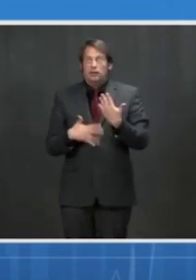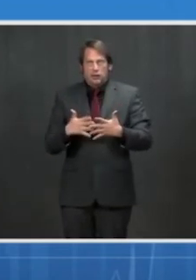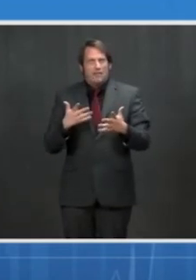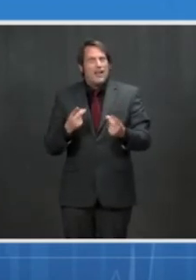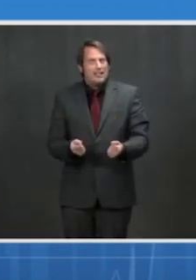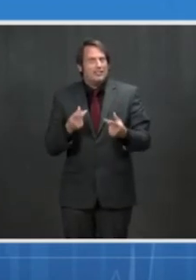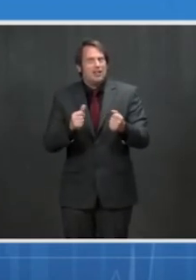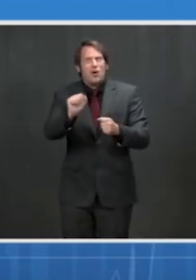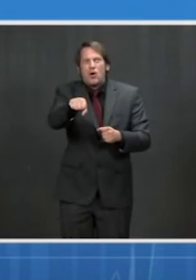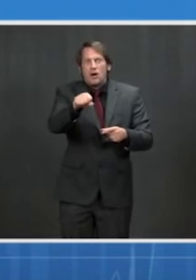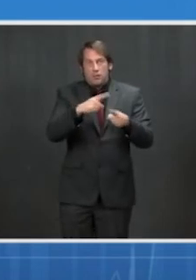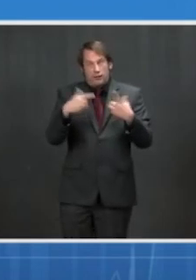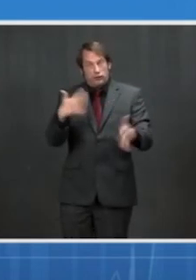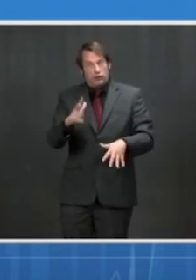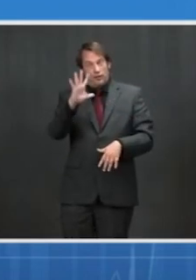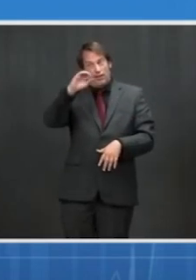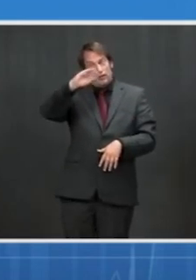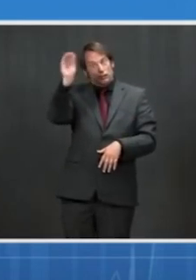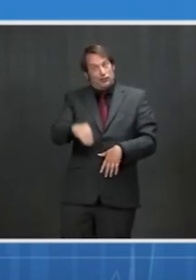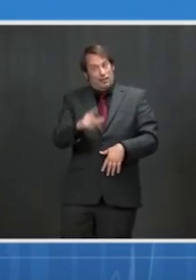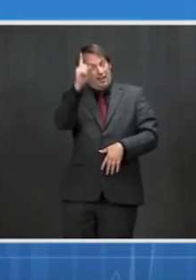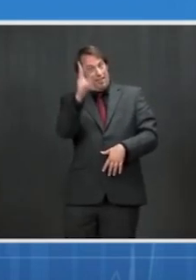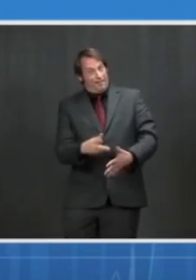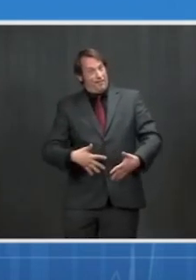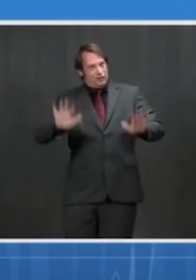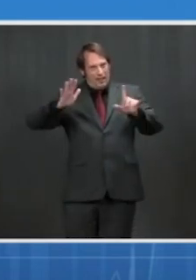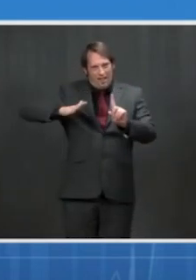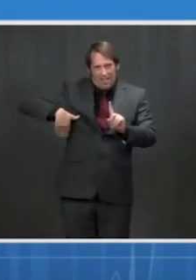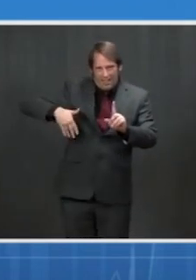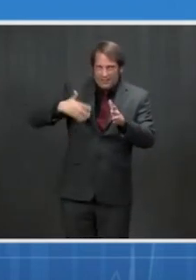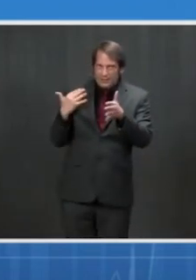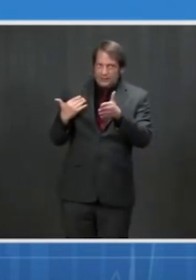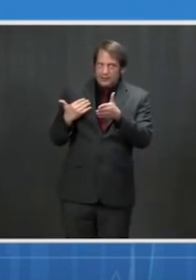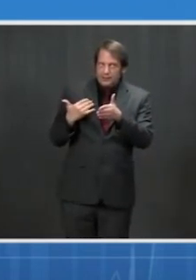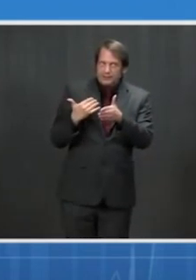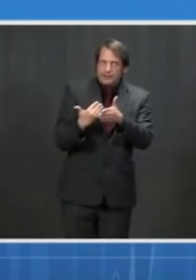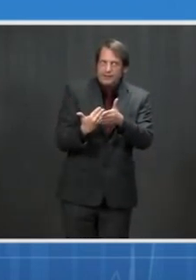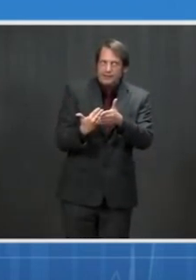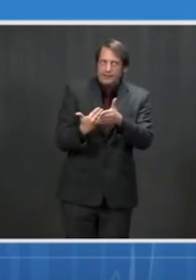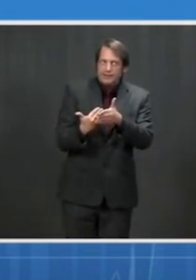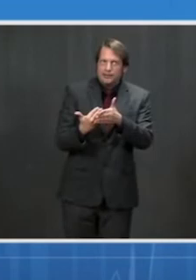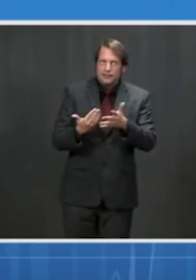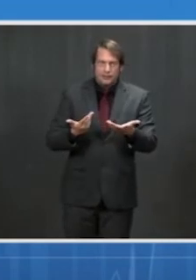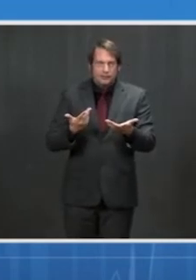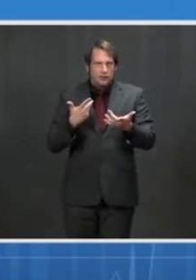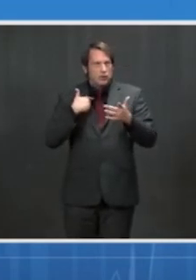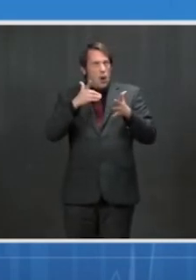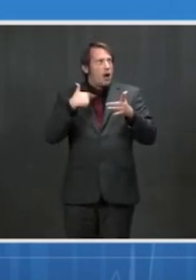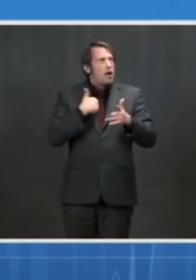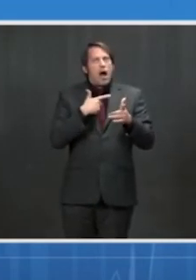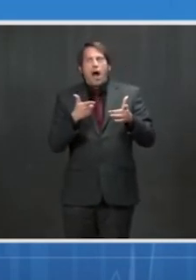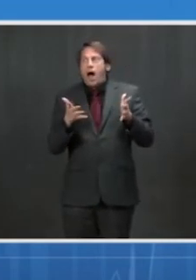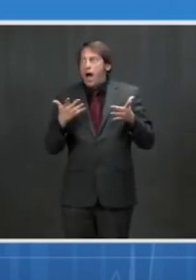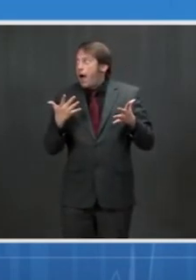puede revertirse si bajamos la guardia hay mejores días en el horizonte creemos que unas vacaciones más normales del 4 de julio están a